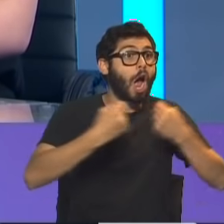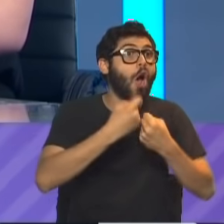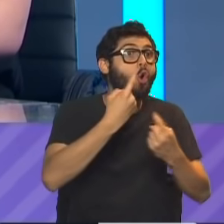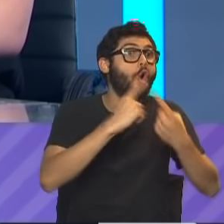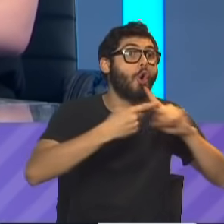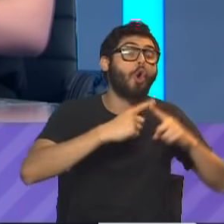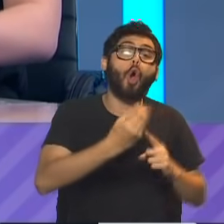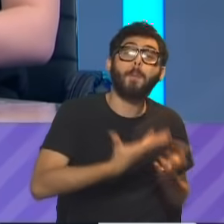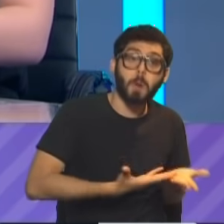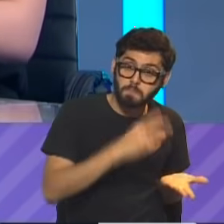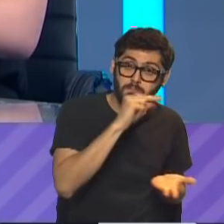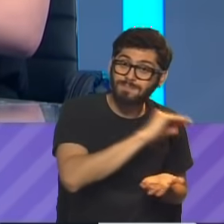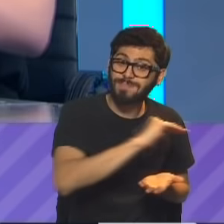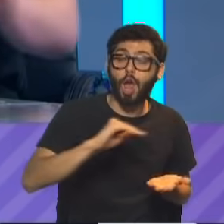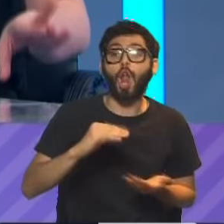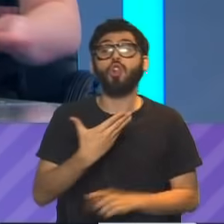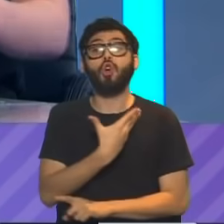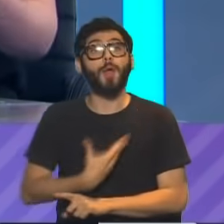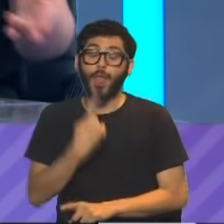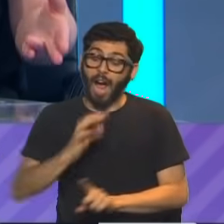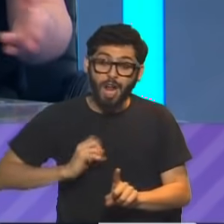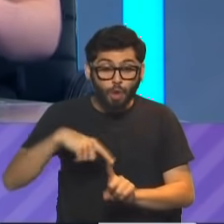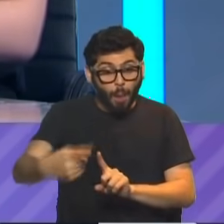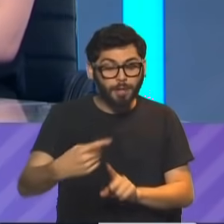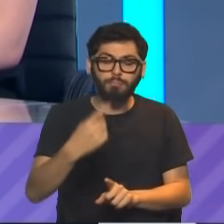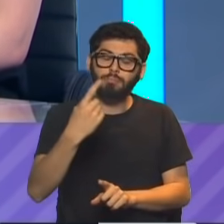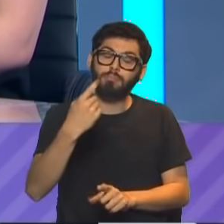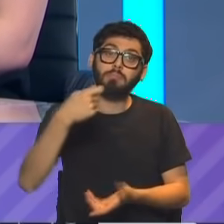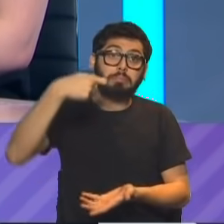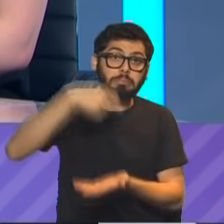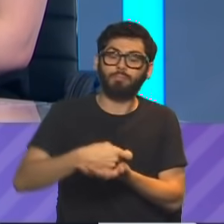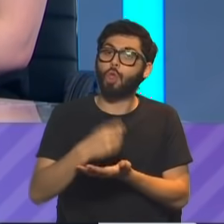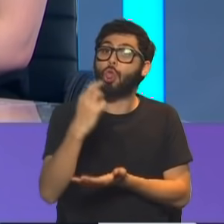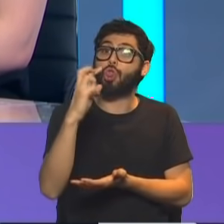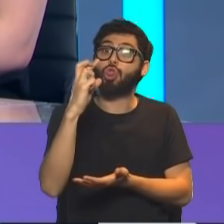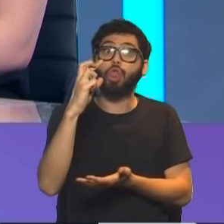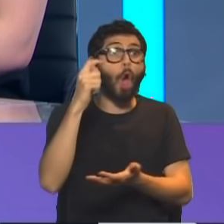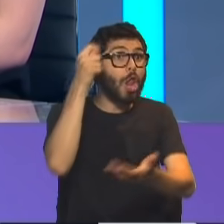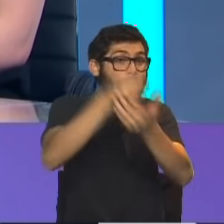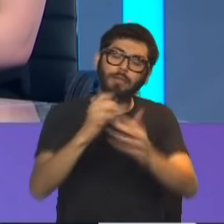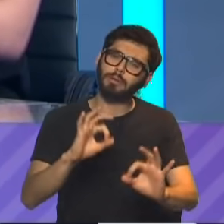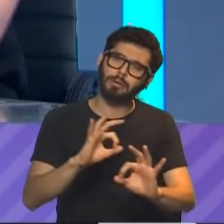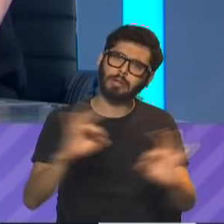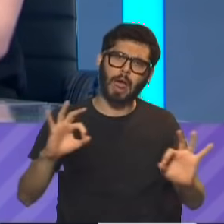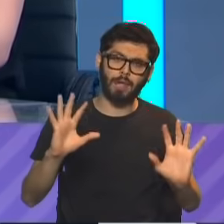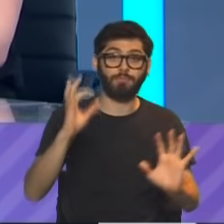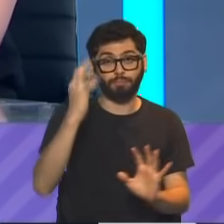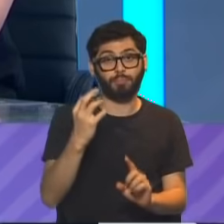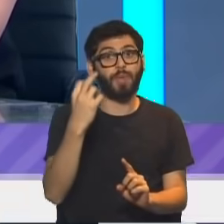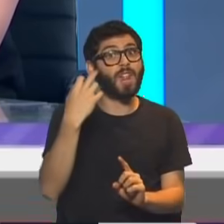el gobierno dijo que el año que viene no va a poner un peso, un dólar mejor dicho, en el Fondo Monetario Internacional, ¿no? Que son